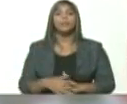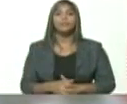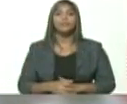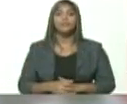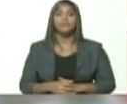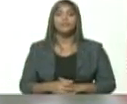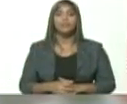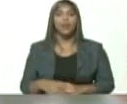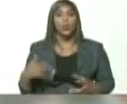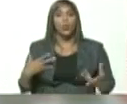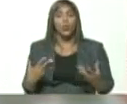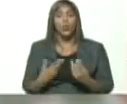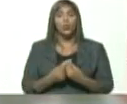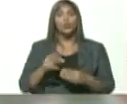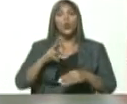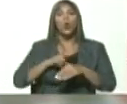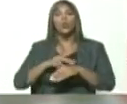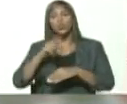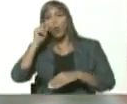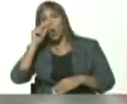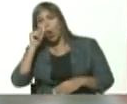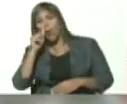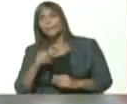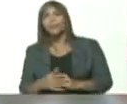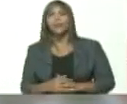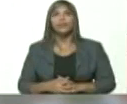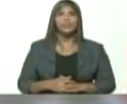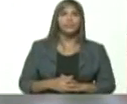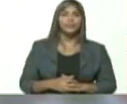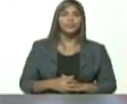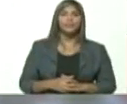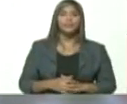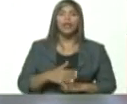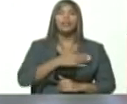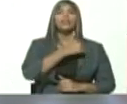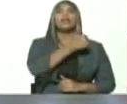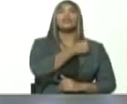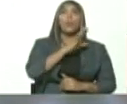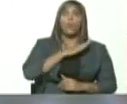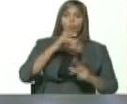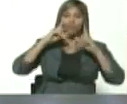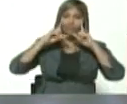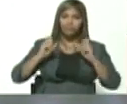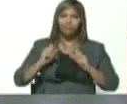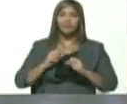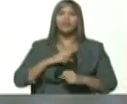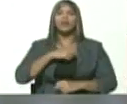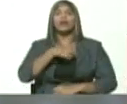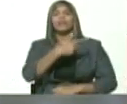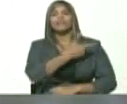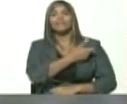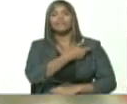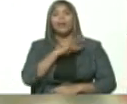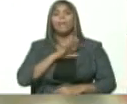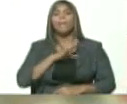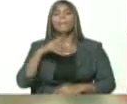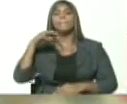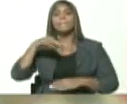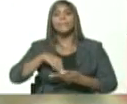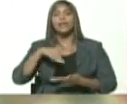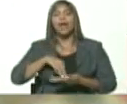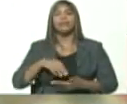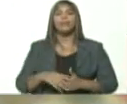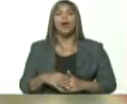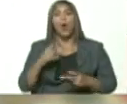Está acompañada del doctor Ángel Merchón, director de epidemiología, también del estado Miranda. Y